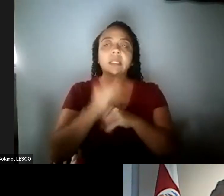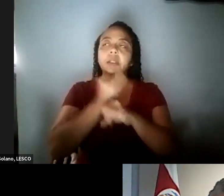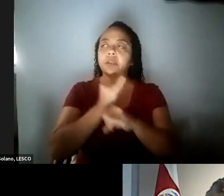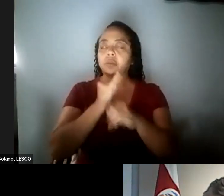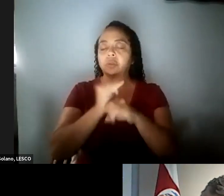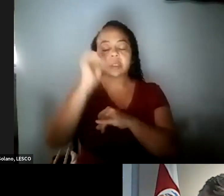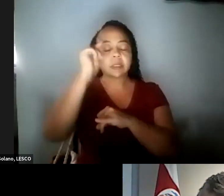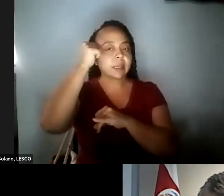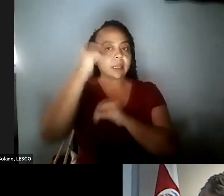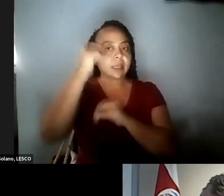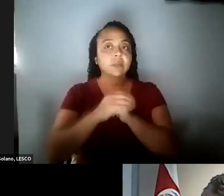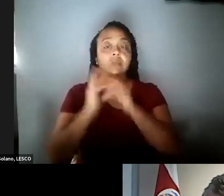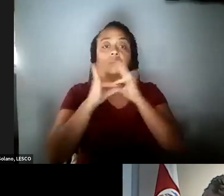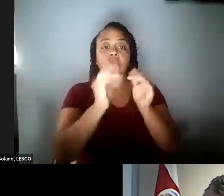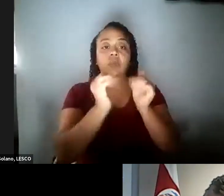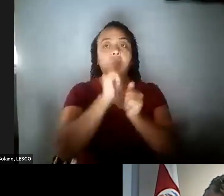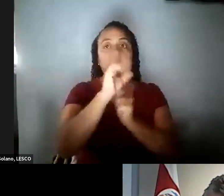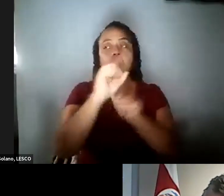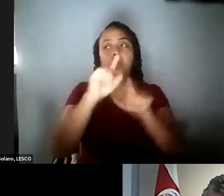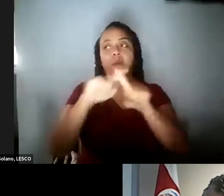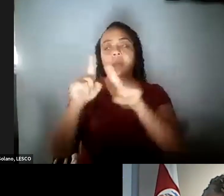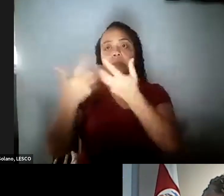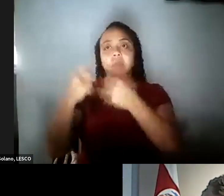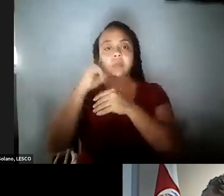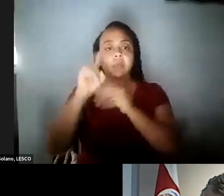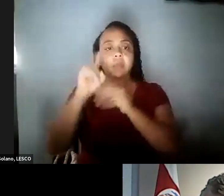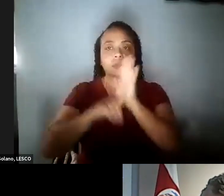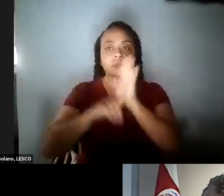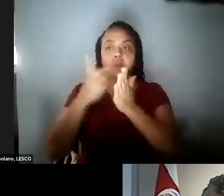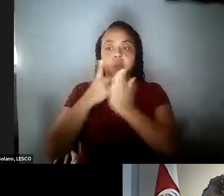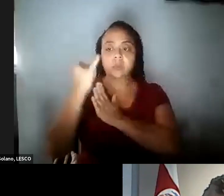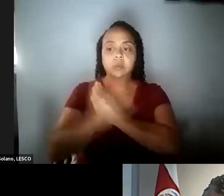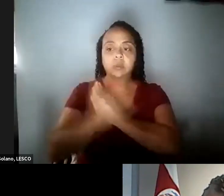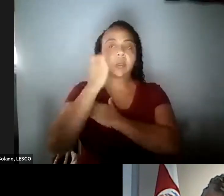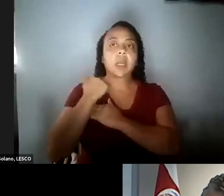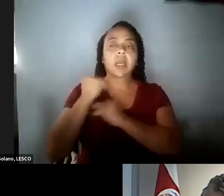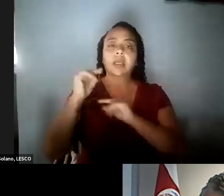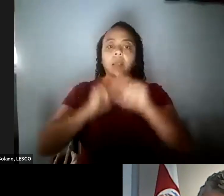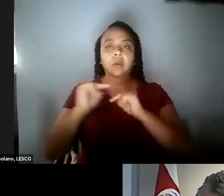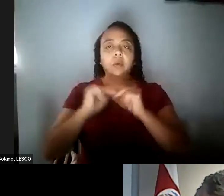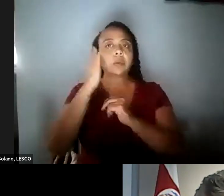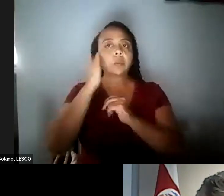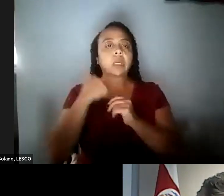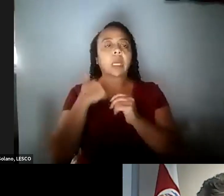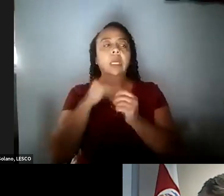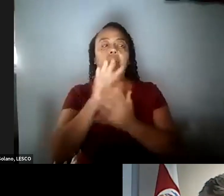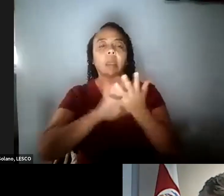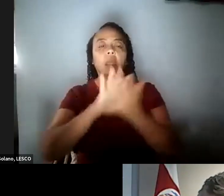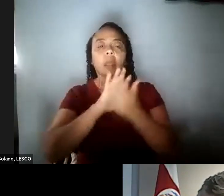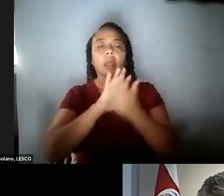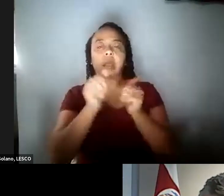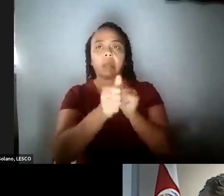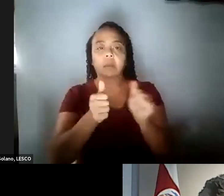se alíe con una o varias empresas para desarrollar un proyecto es porque hay un negocio es porque hay algo turbio sucio detrás de eso